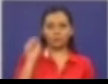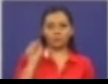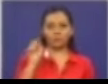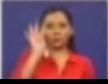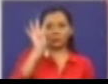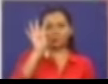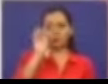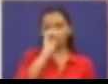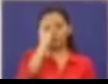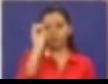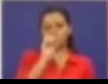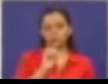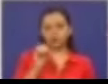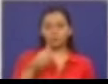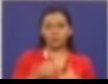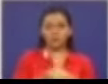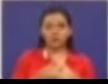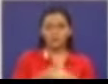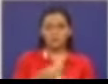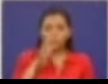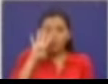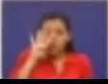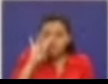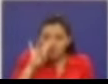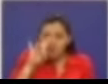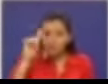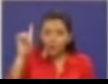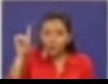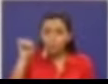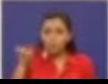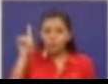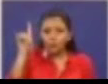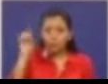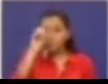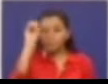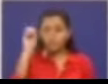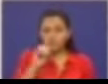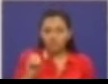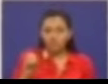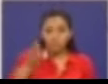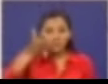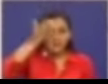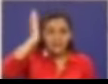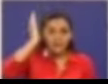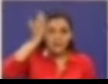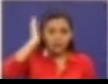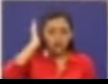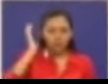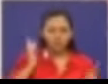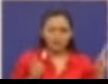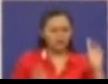22.4%. Comparen con Maguad, 81.1%. Comparen con Durán Ballén, neoliberalismo puro,